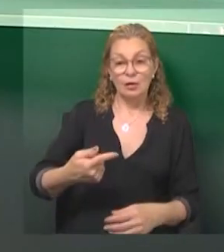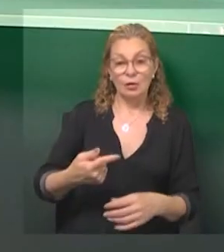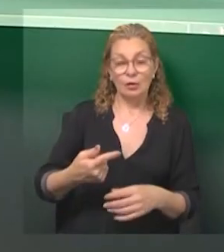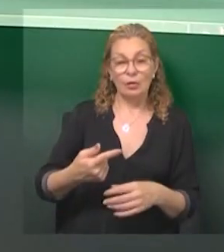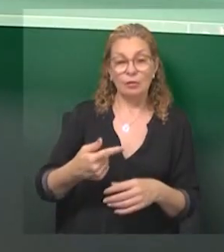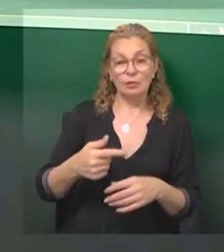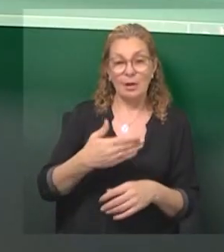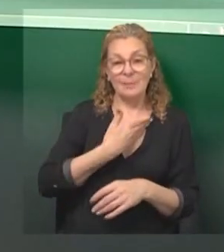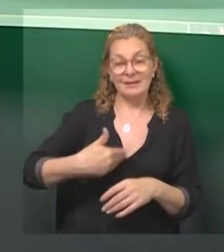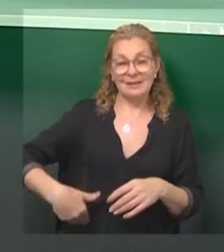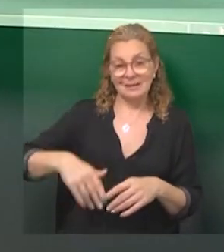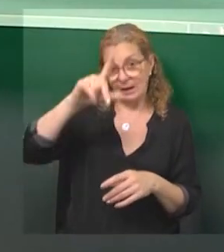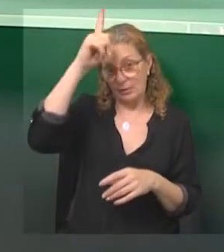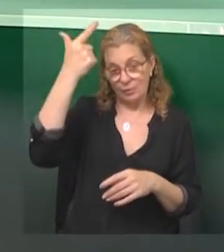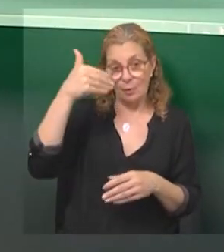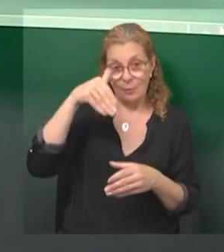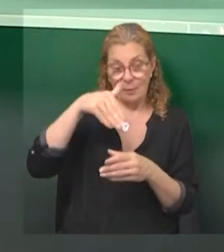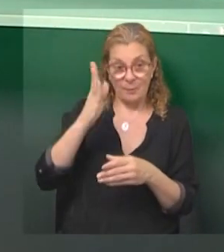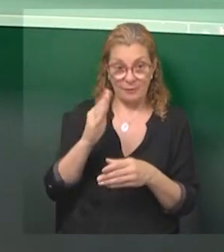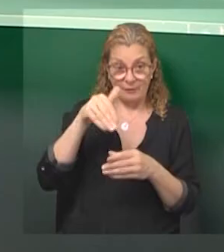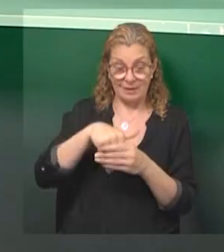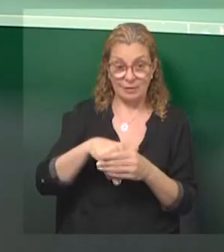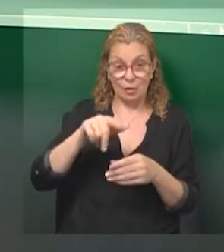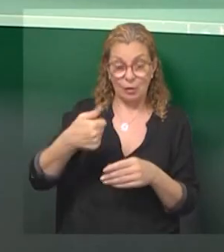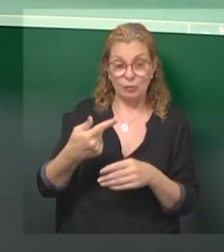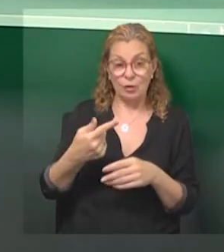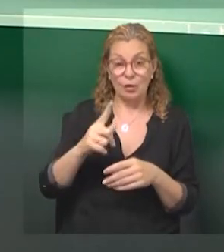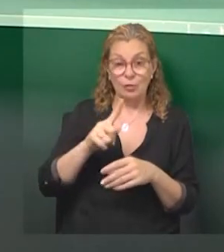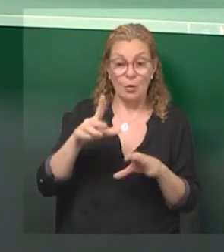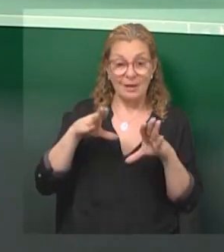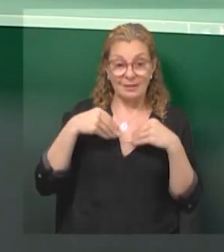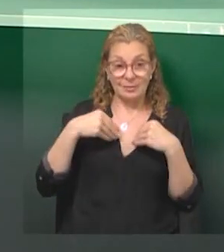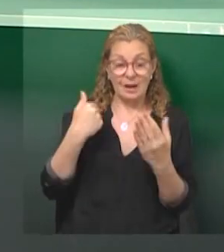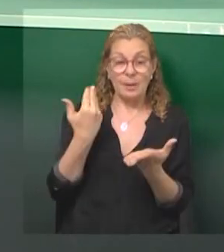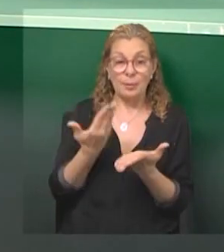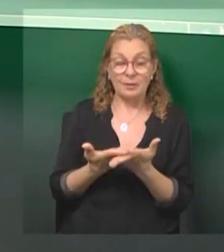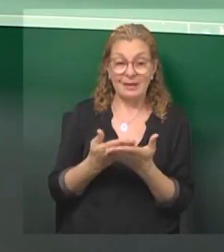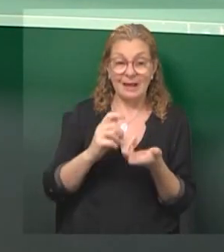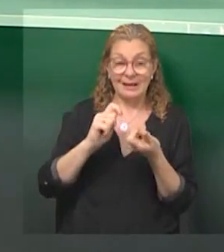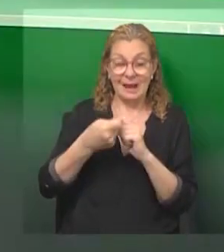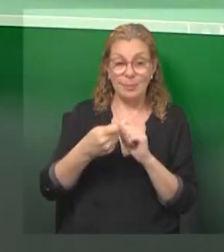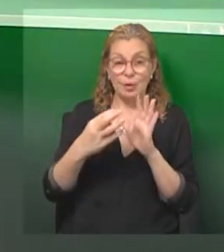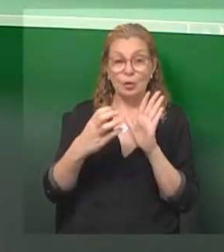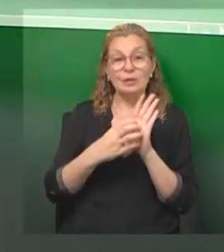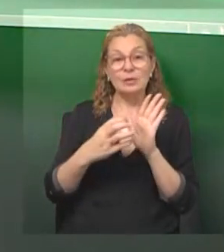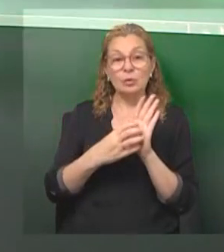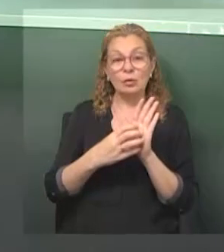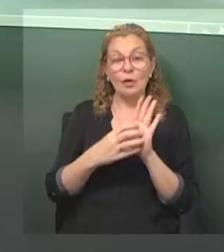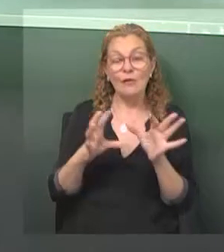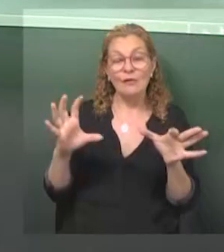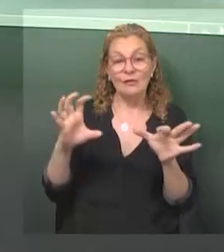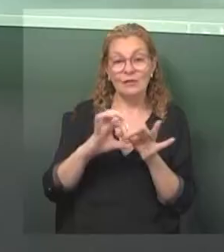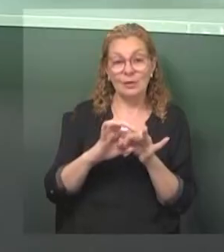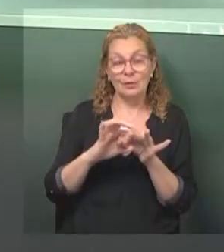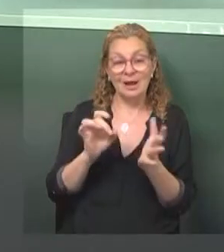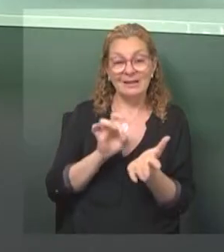presidente Luis la calle Pou volvió a convocar a la población a rechazar la propuesta de reforma constitucional vinculada